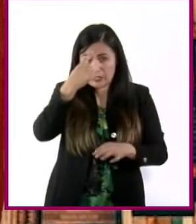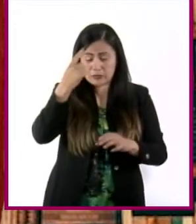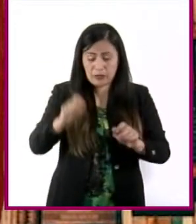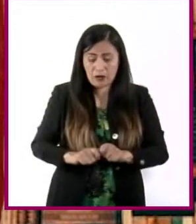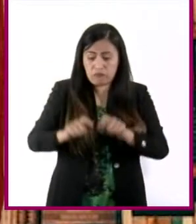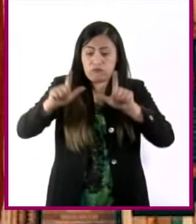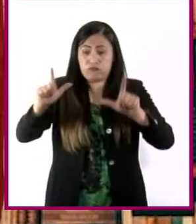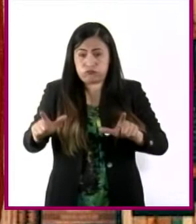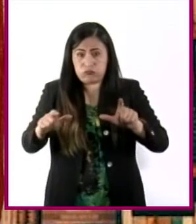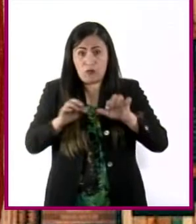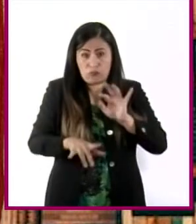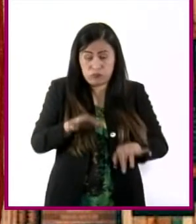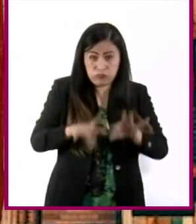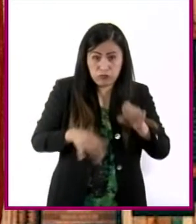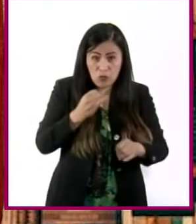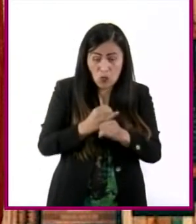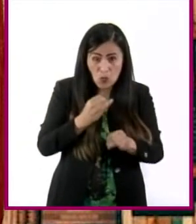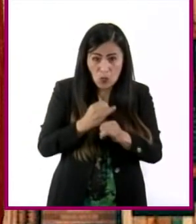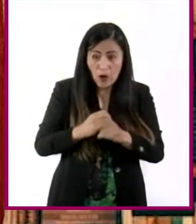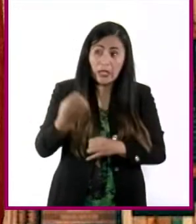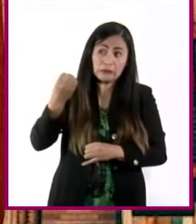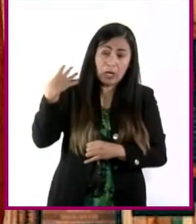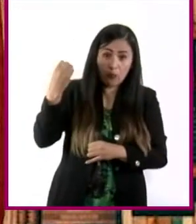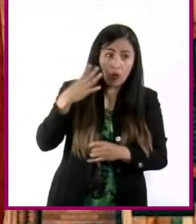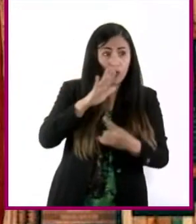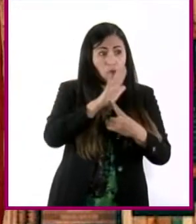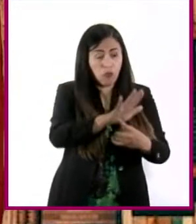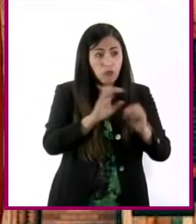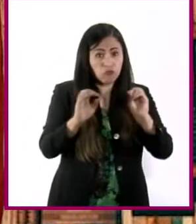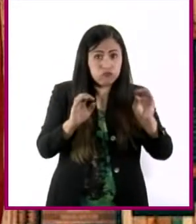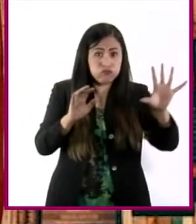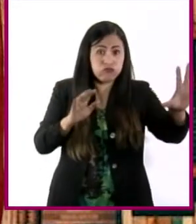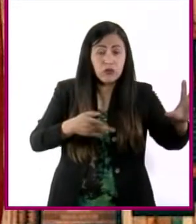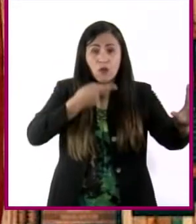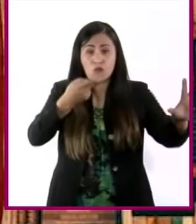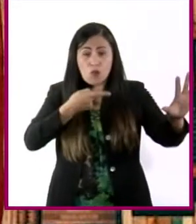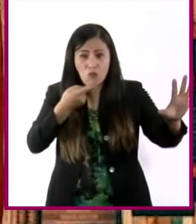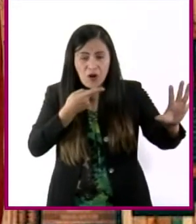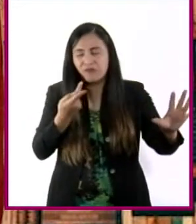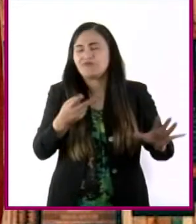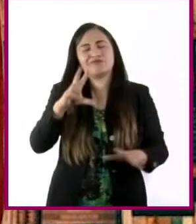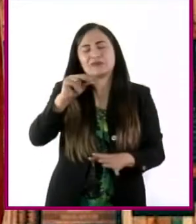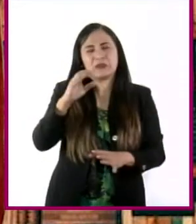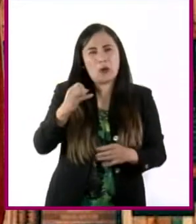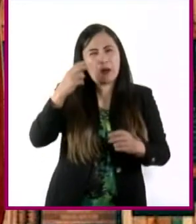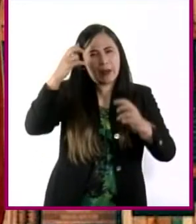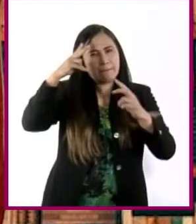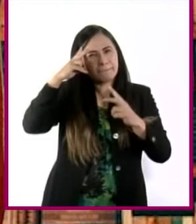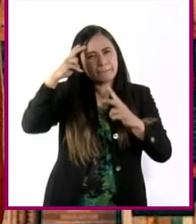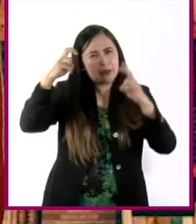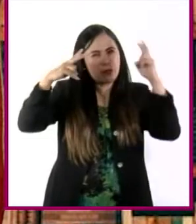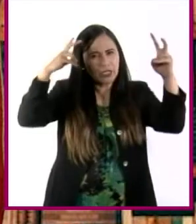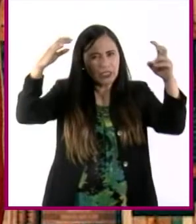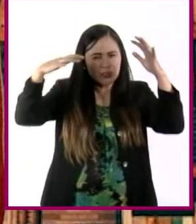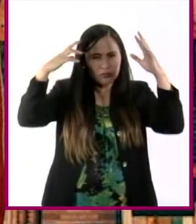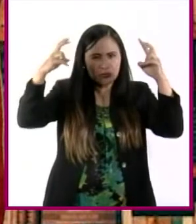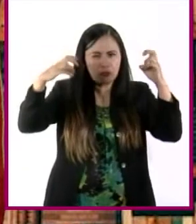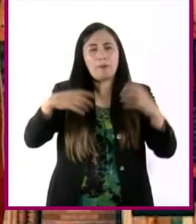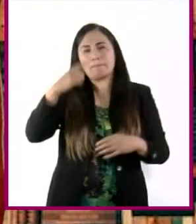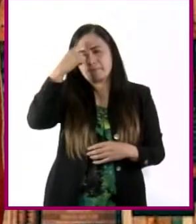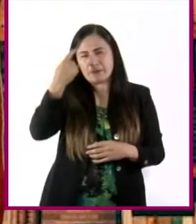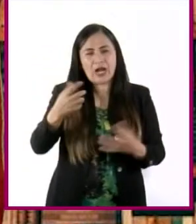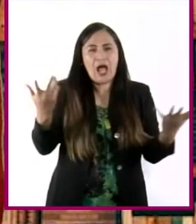digitales que los apoyen en su discurso. Así que siempre es bueno utilizar toda su imaginación para conseguirlos o crearlos, si